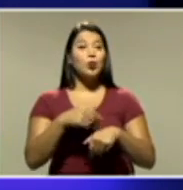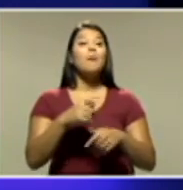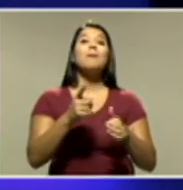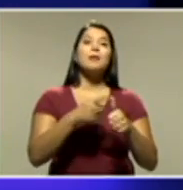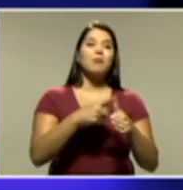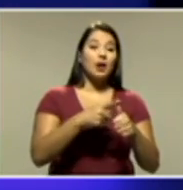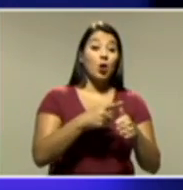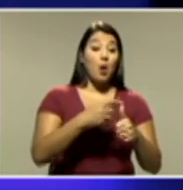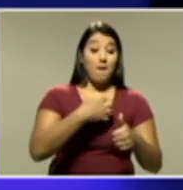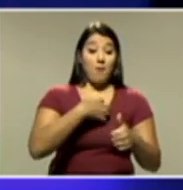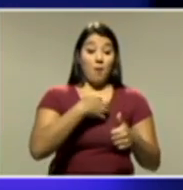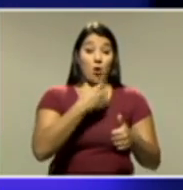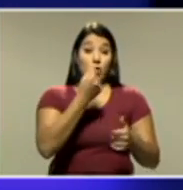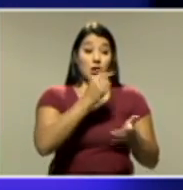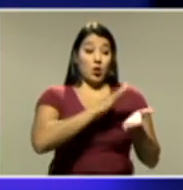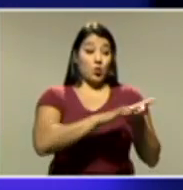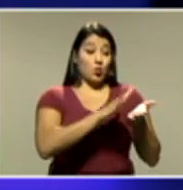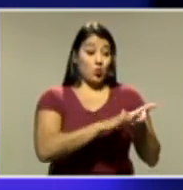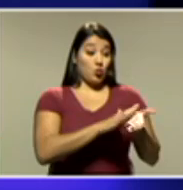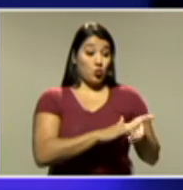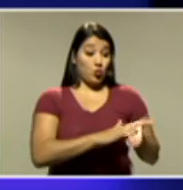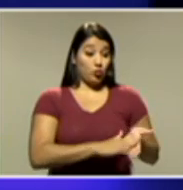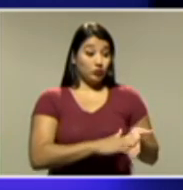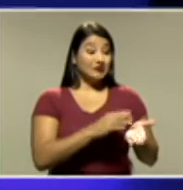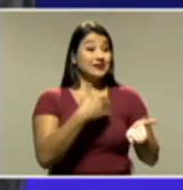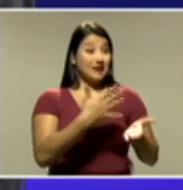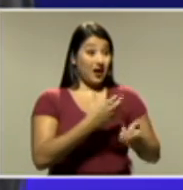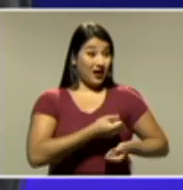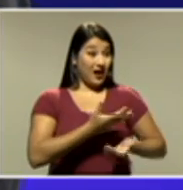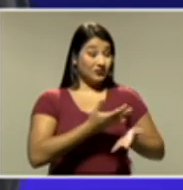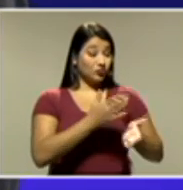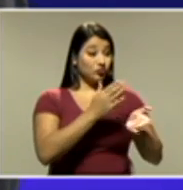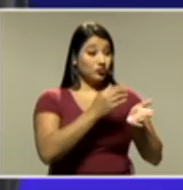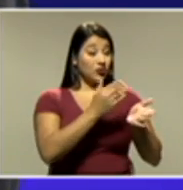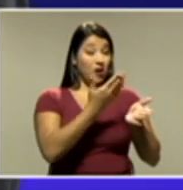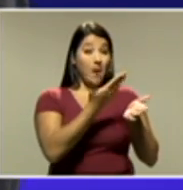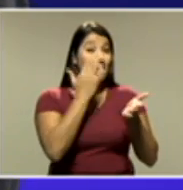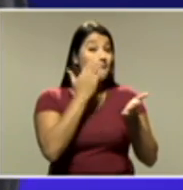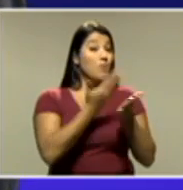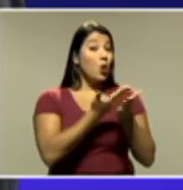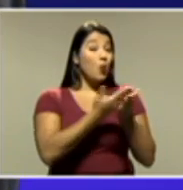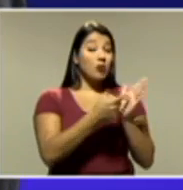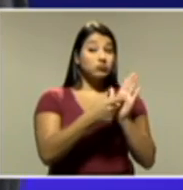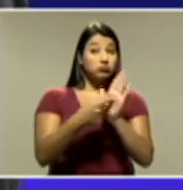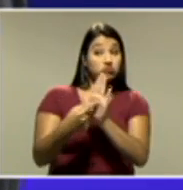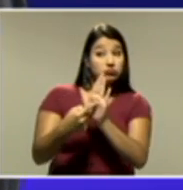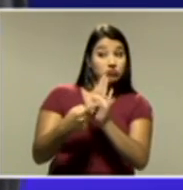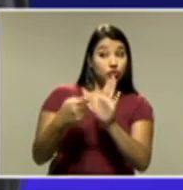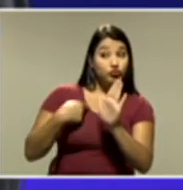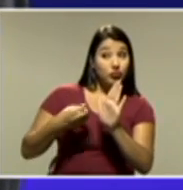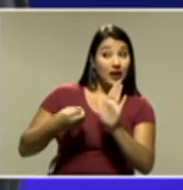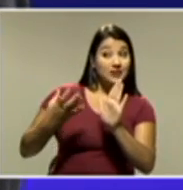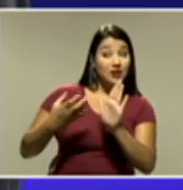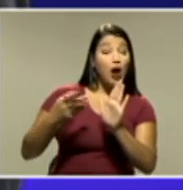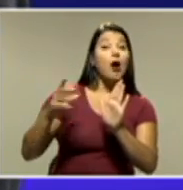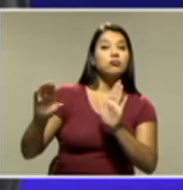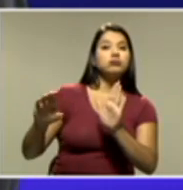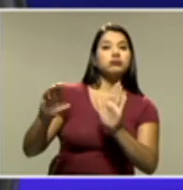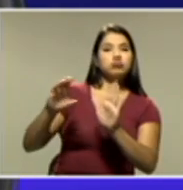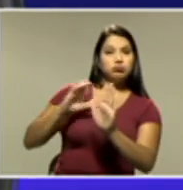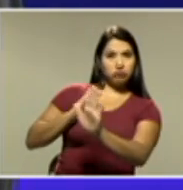esta poca publicidad? Sin duda, el esquema de financiamiento municipal